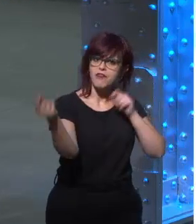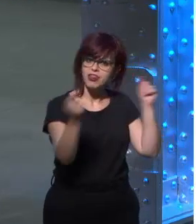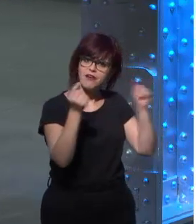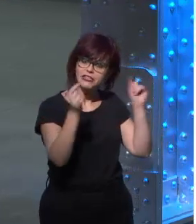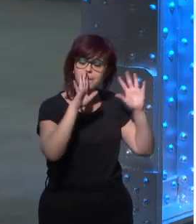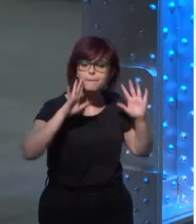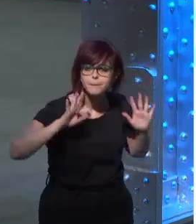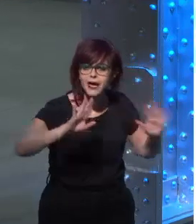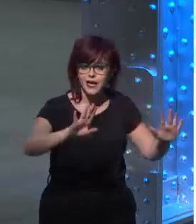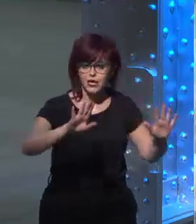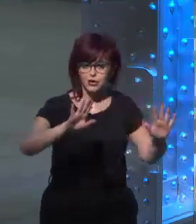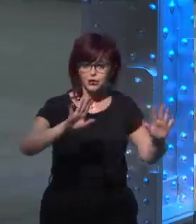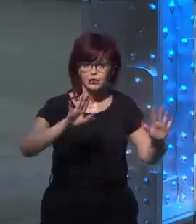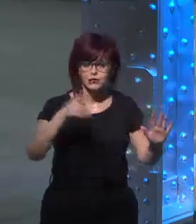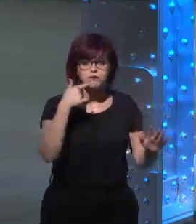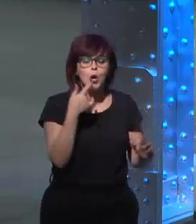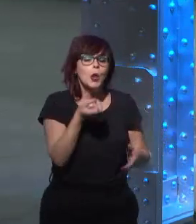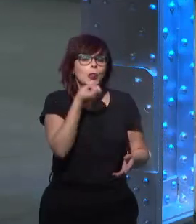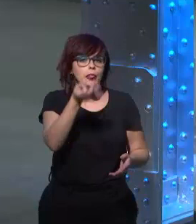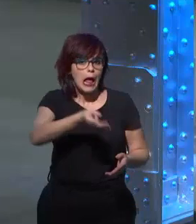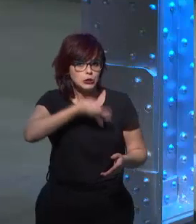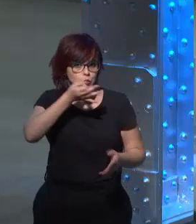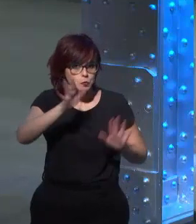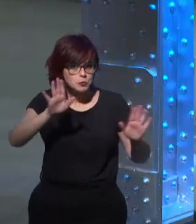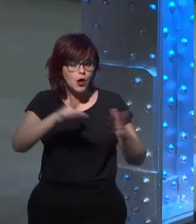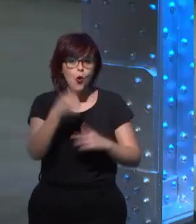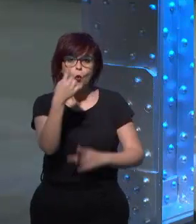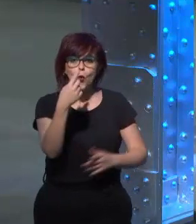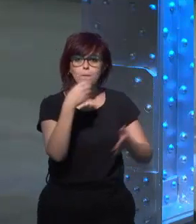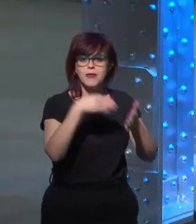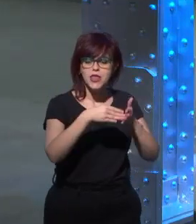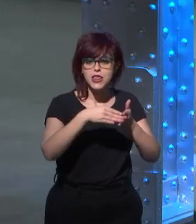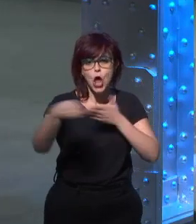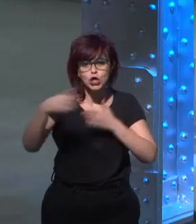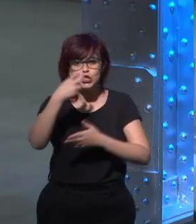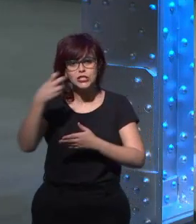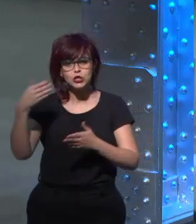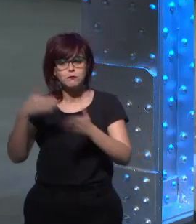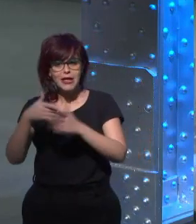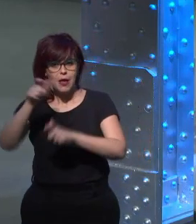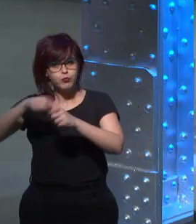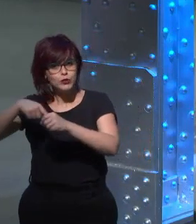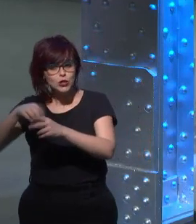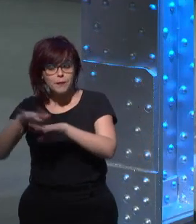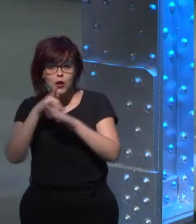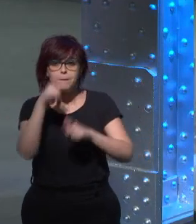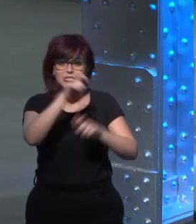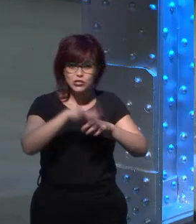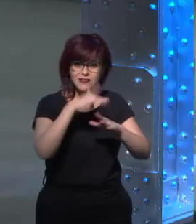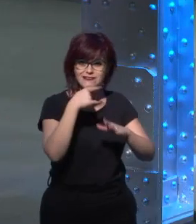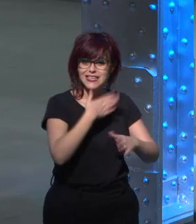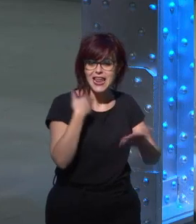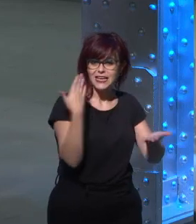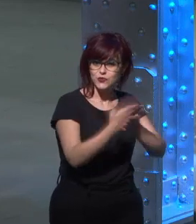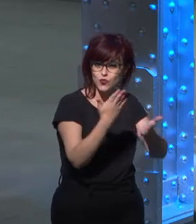ella, pero como dato, repito, 1.200.000 nuevos empleos y desciende la demanda de personas que quieren estudiar,